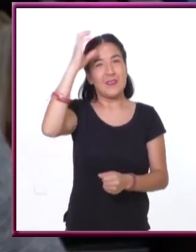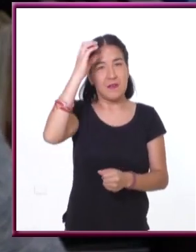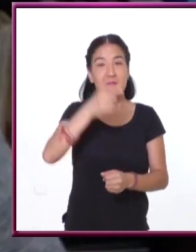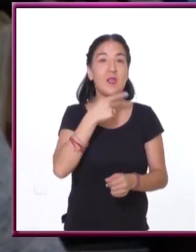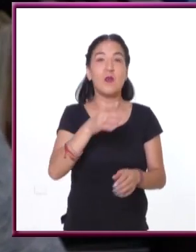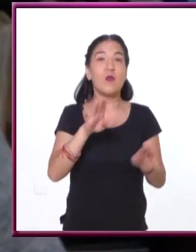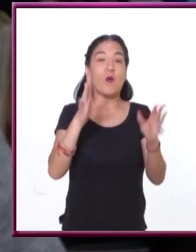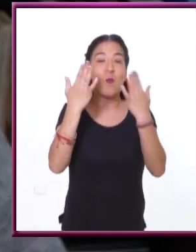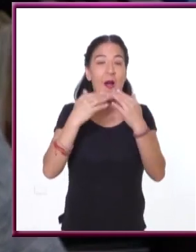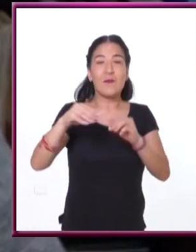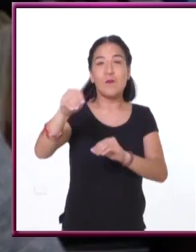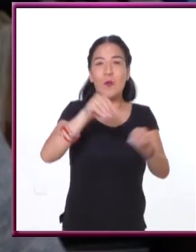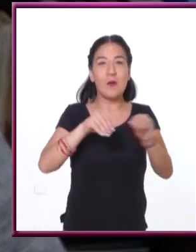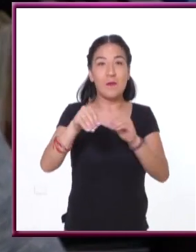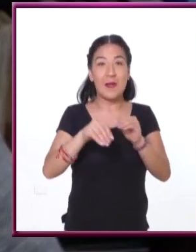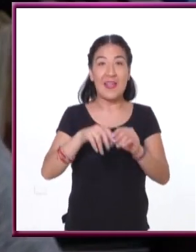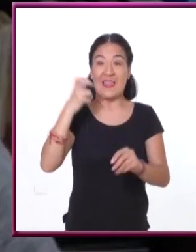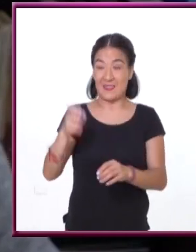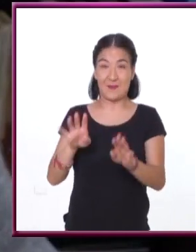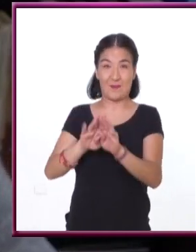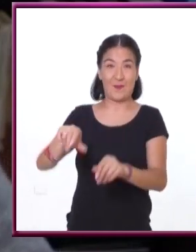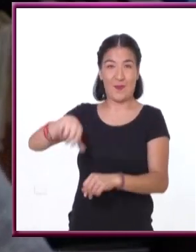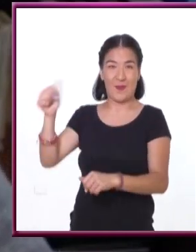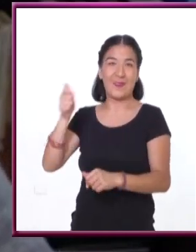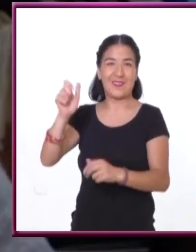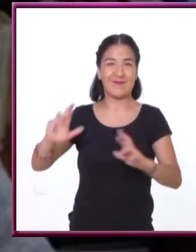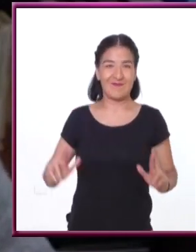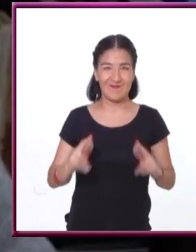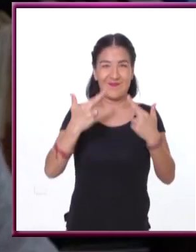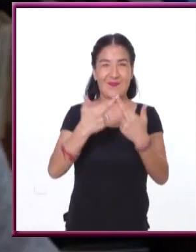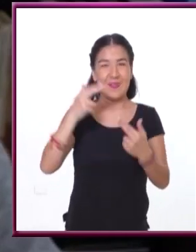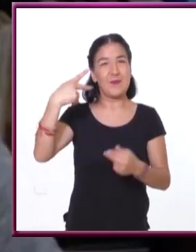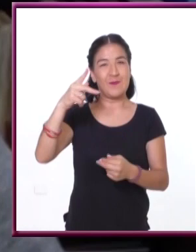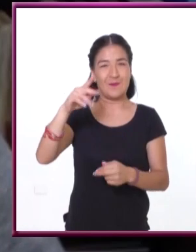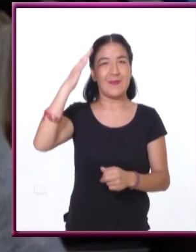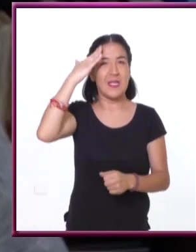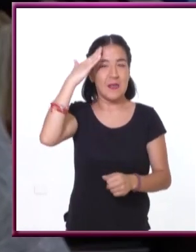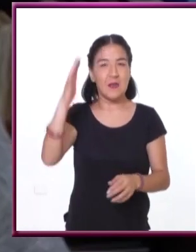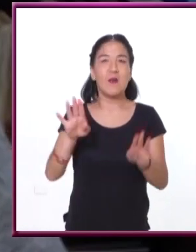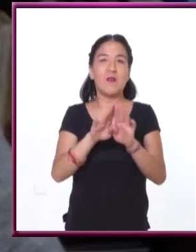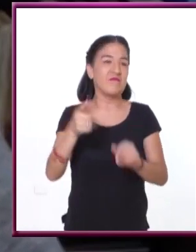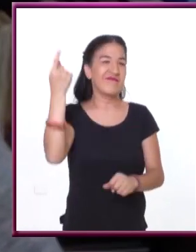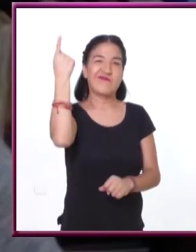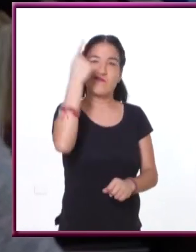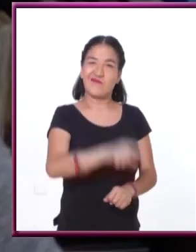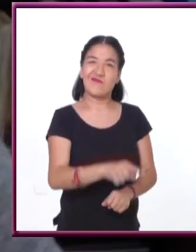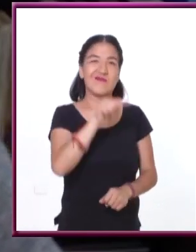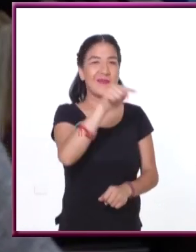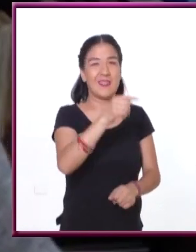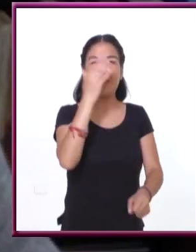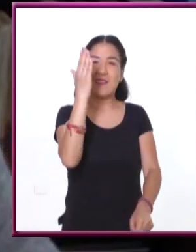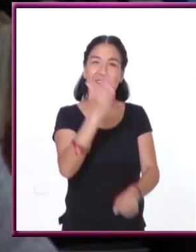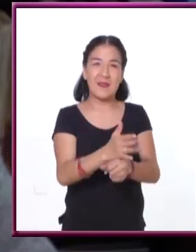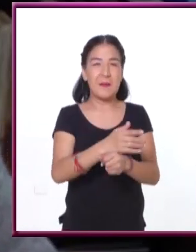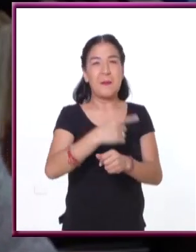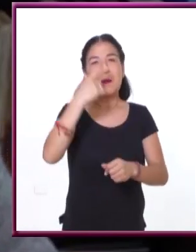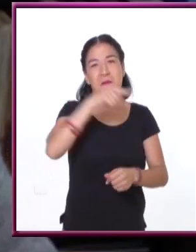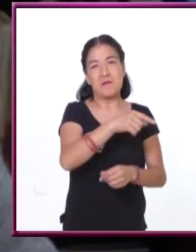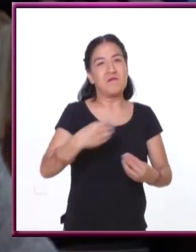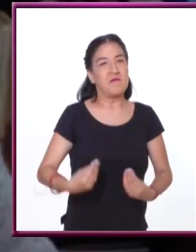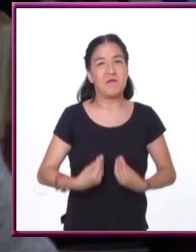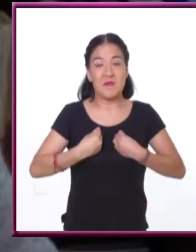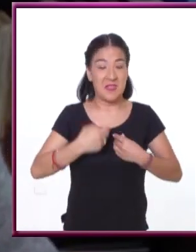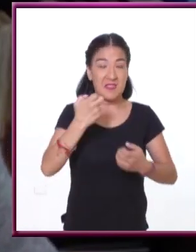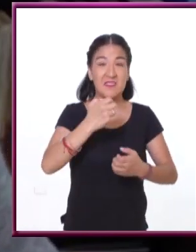para nada a las autoridades religiosas, que lo condenaron a vivir